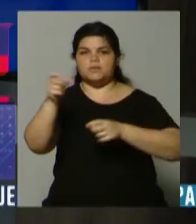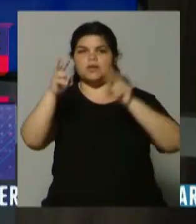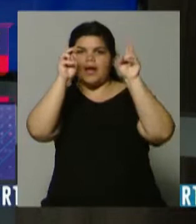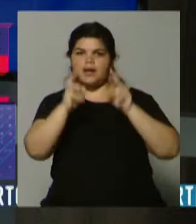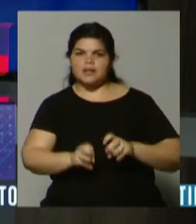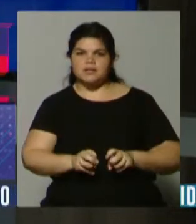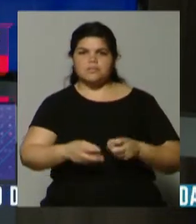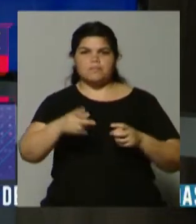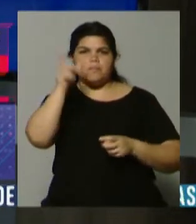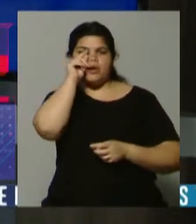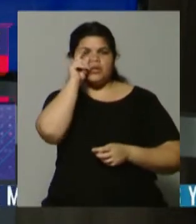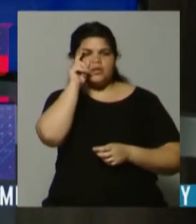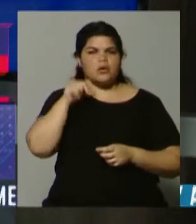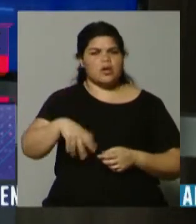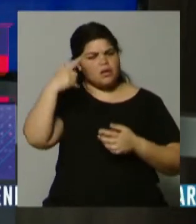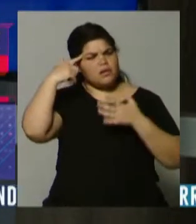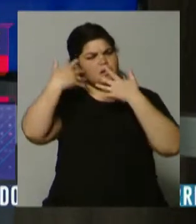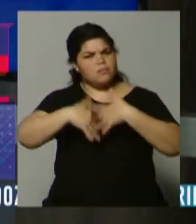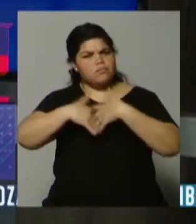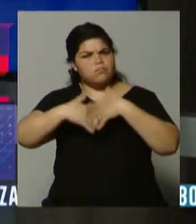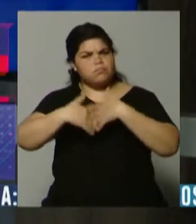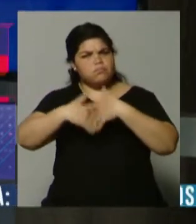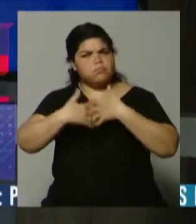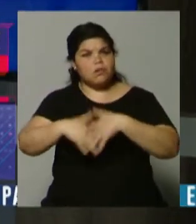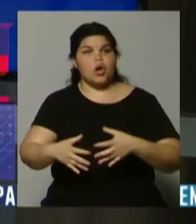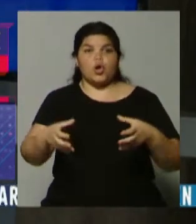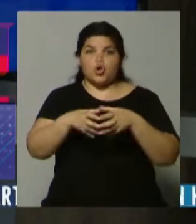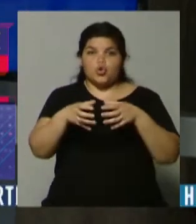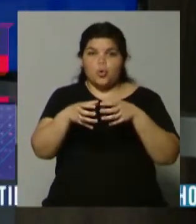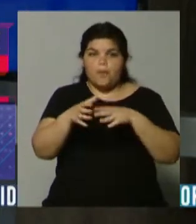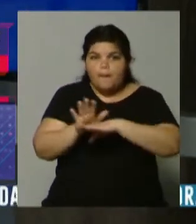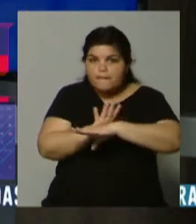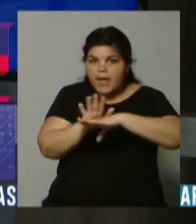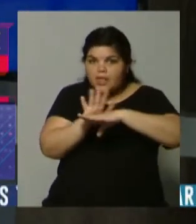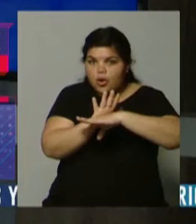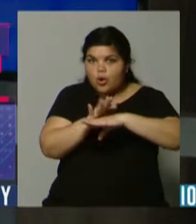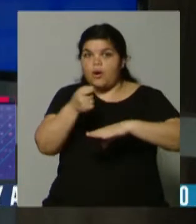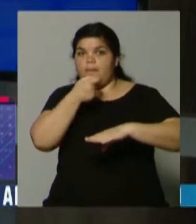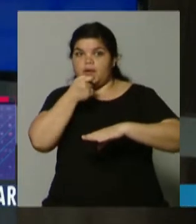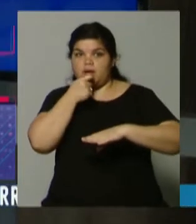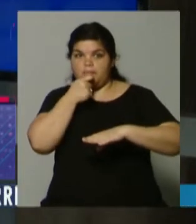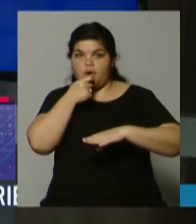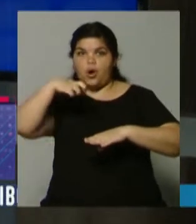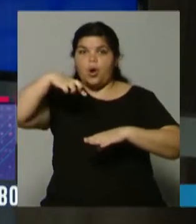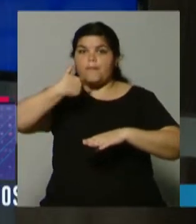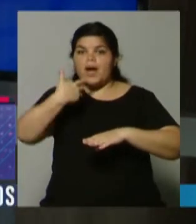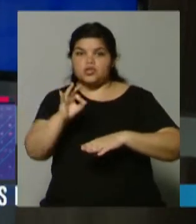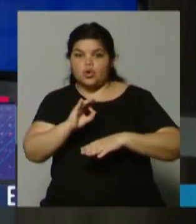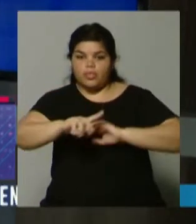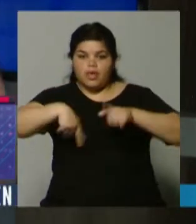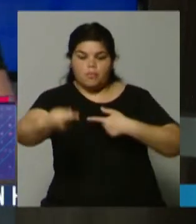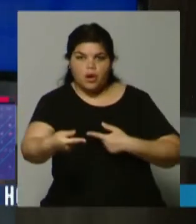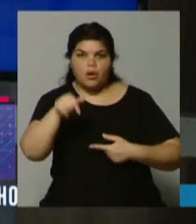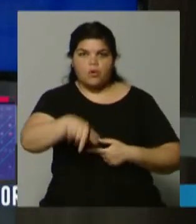mucho sobre esto, si realmente un sector importante de las clases medias se ha asustado con esto que pasó después de las PASO, o es algo que es un fenómeno